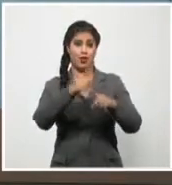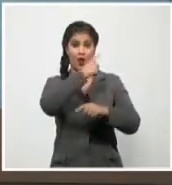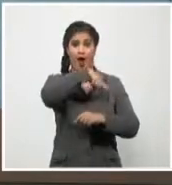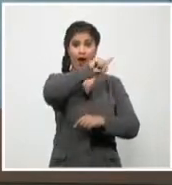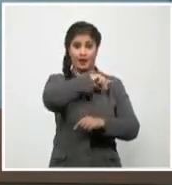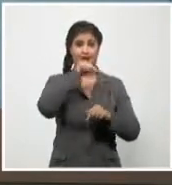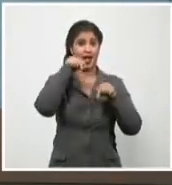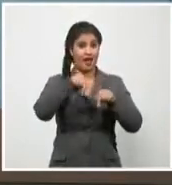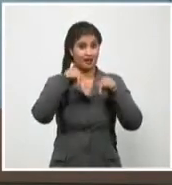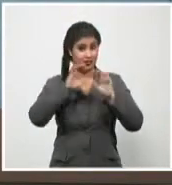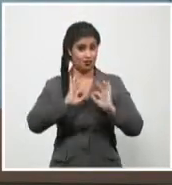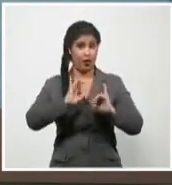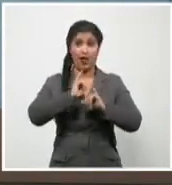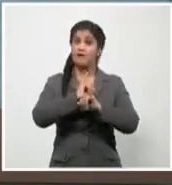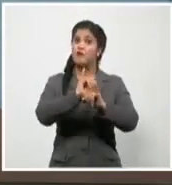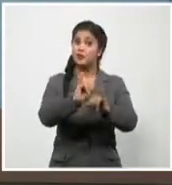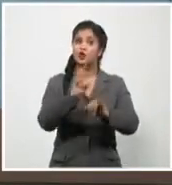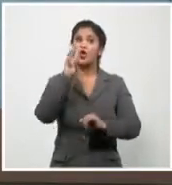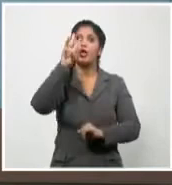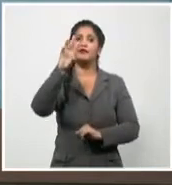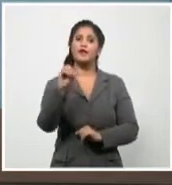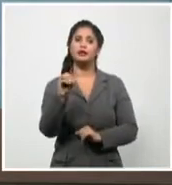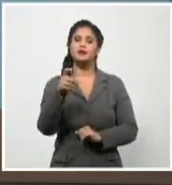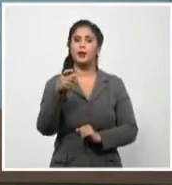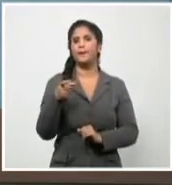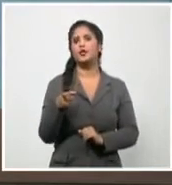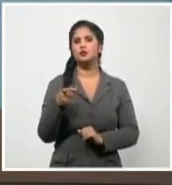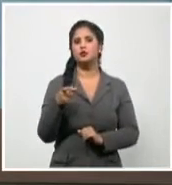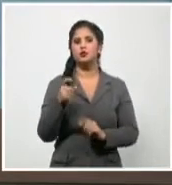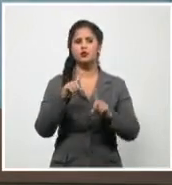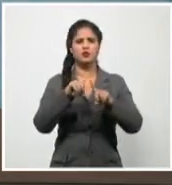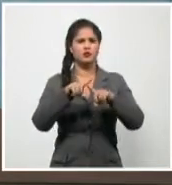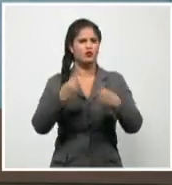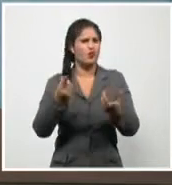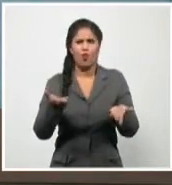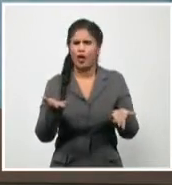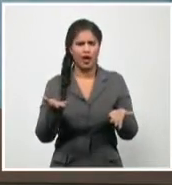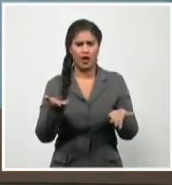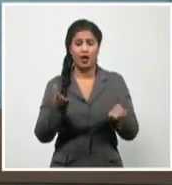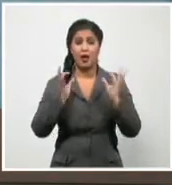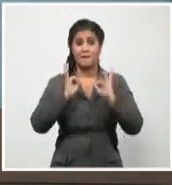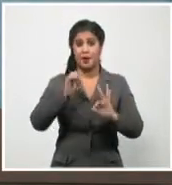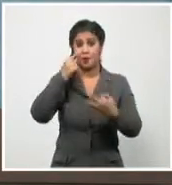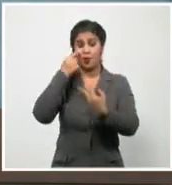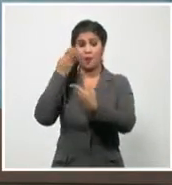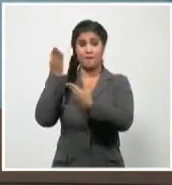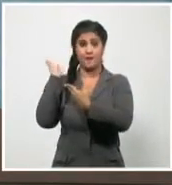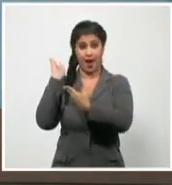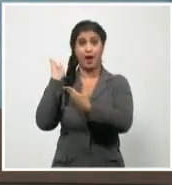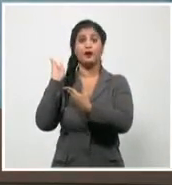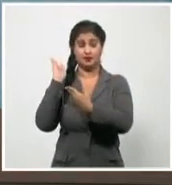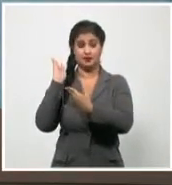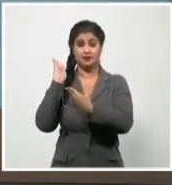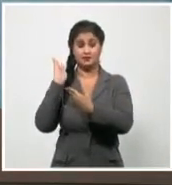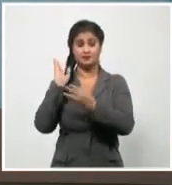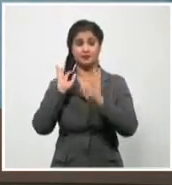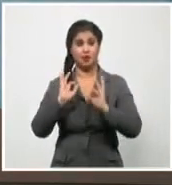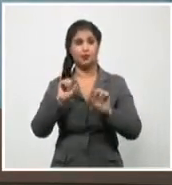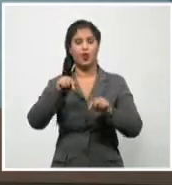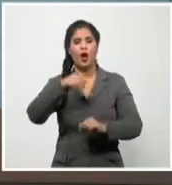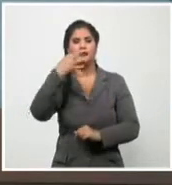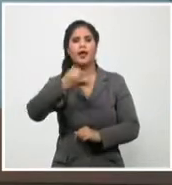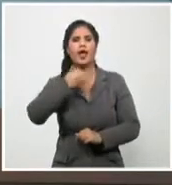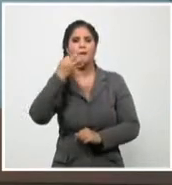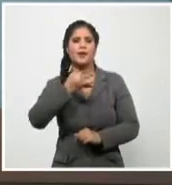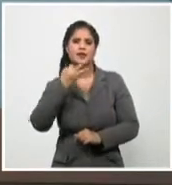noticiero el precio era de 30 pesos como se muestra aquí en esta imagen y la explicación se la dio una expendedora